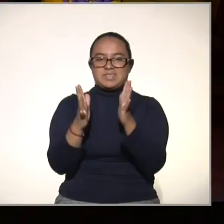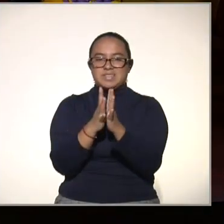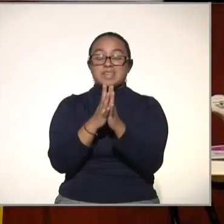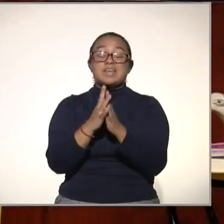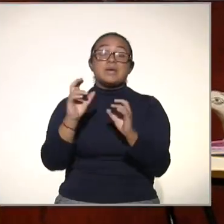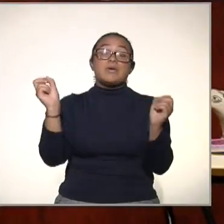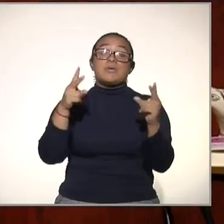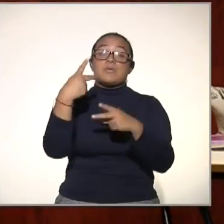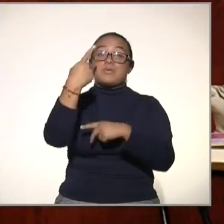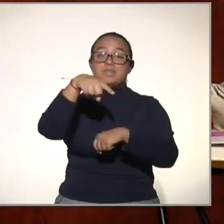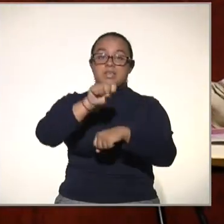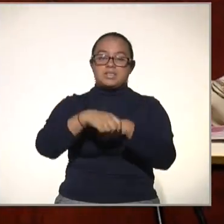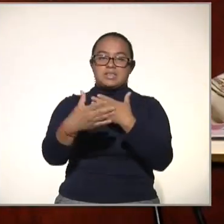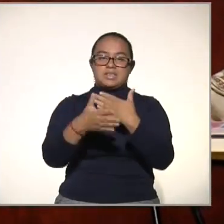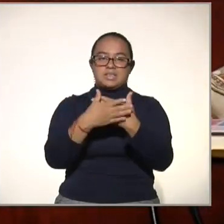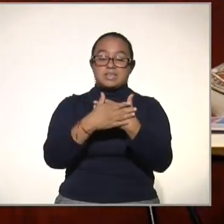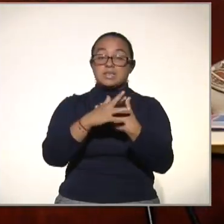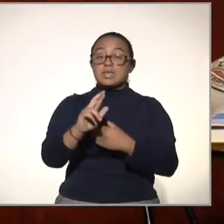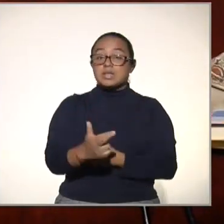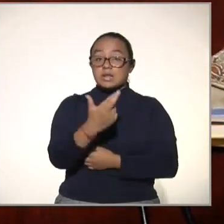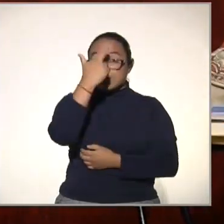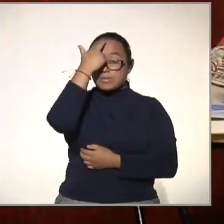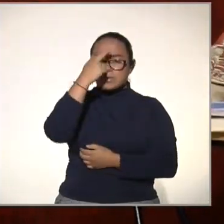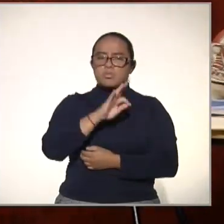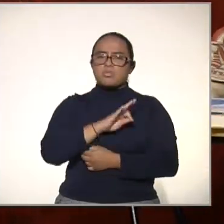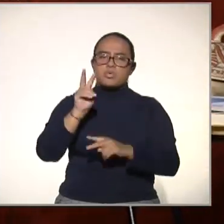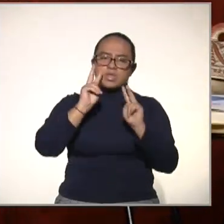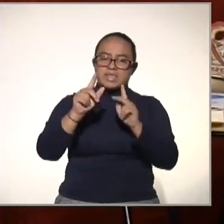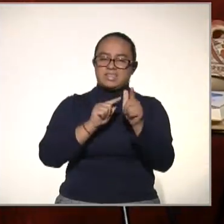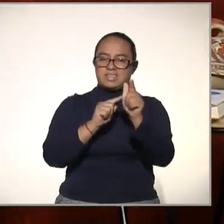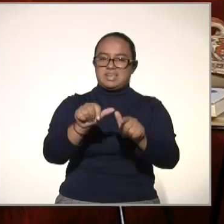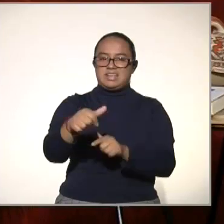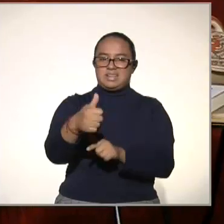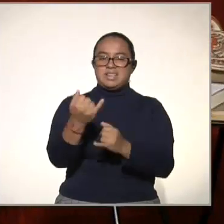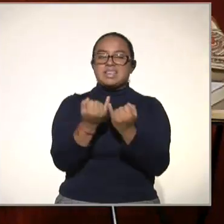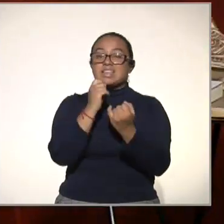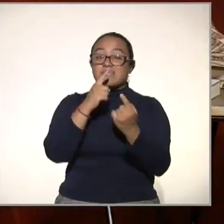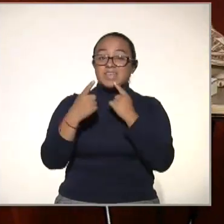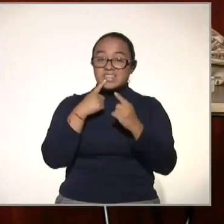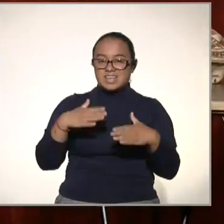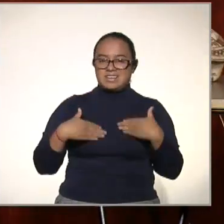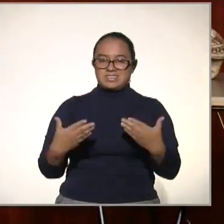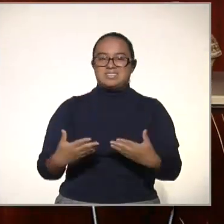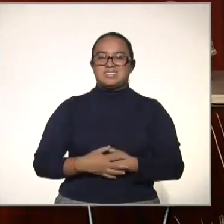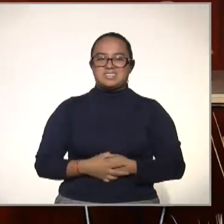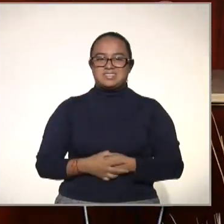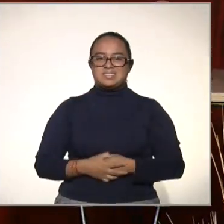programa, los esperamos la próxima semana y recuerden, sigan en la señal del 11 y por supuesto en Diálogos en Confianza.